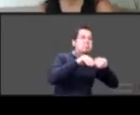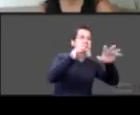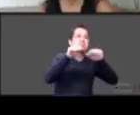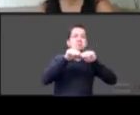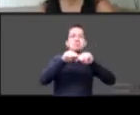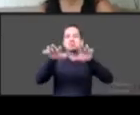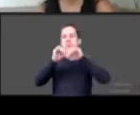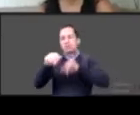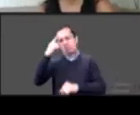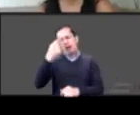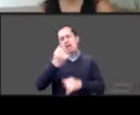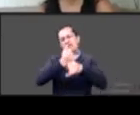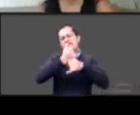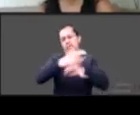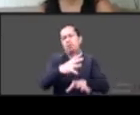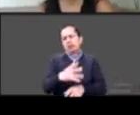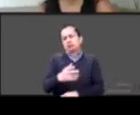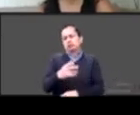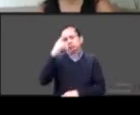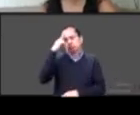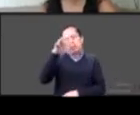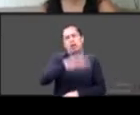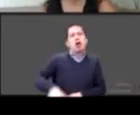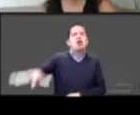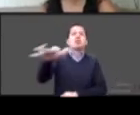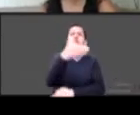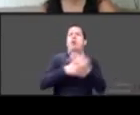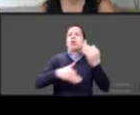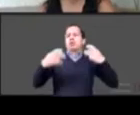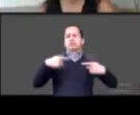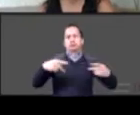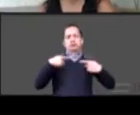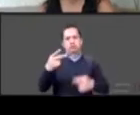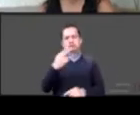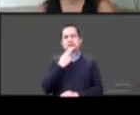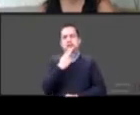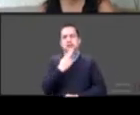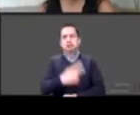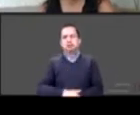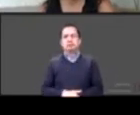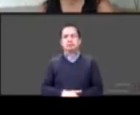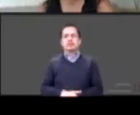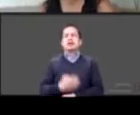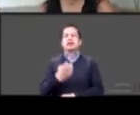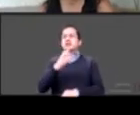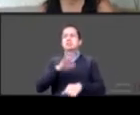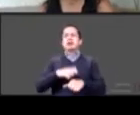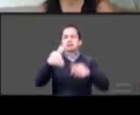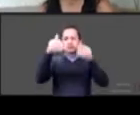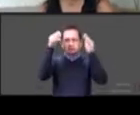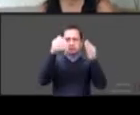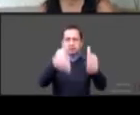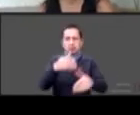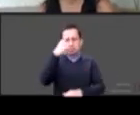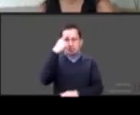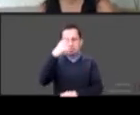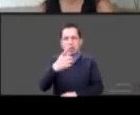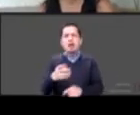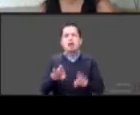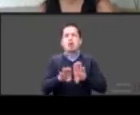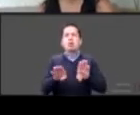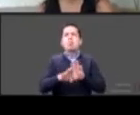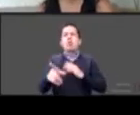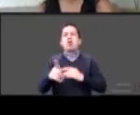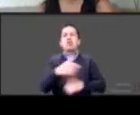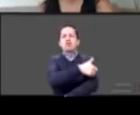favor. Enfocada sobre todo en prevenir y mejorar la convivencia familiar. A la fecha